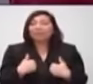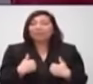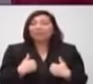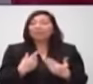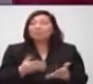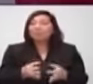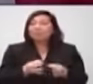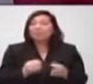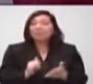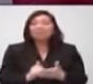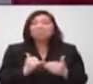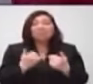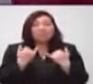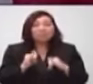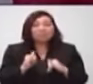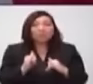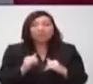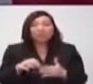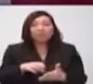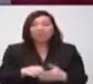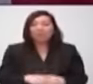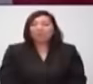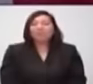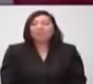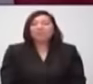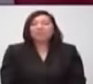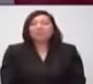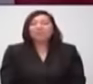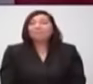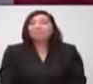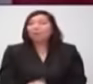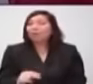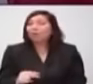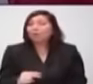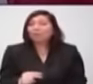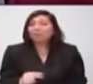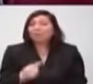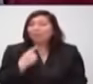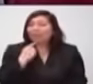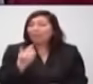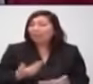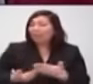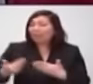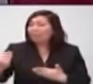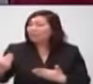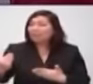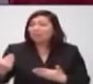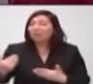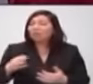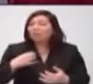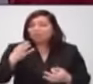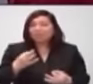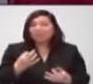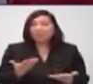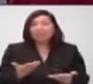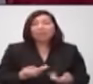de ser explicados y bien informados a la población. Y no solamente latillar a las gestiones anteriores. Yo sí creo que si